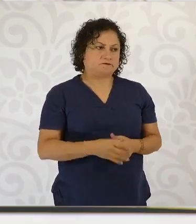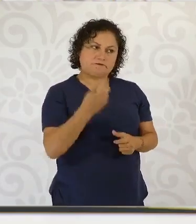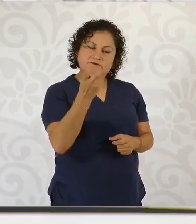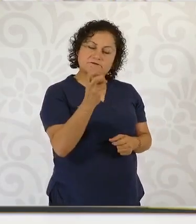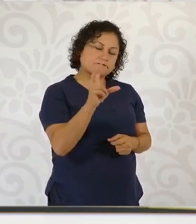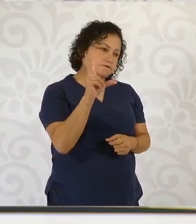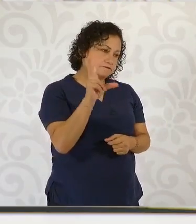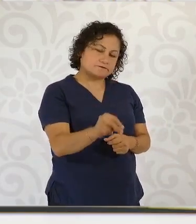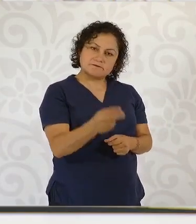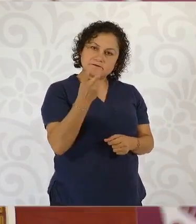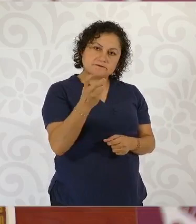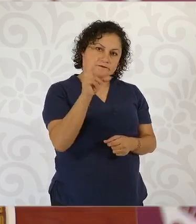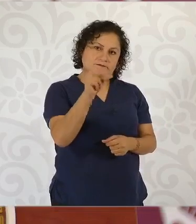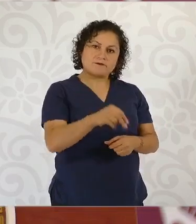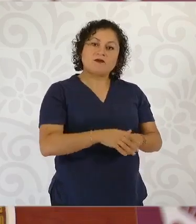estás